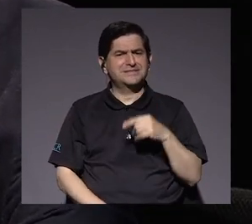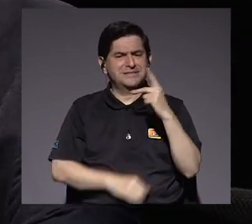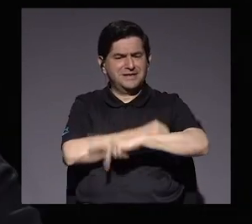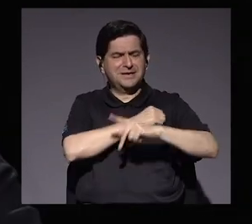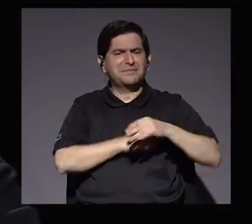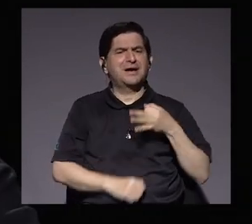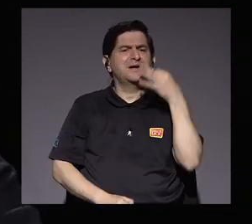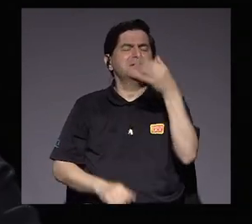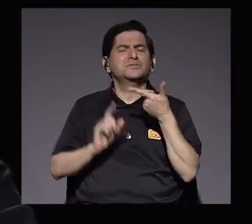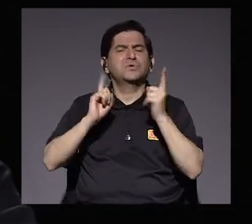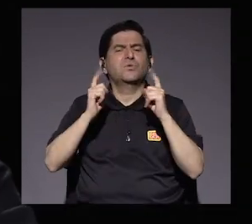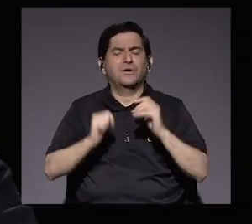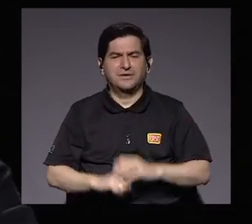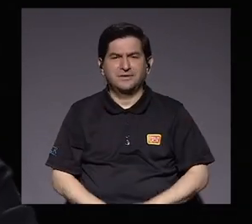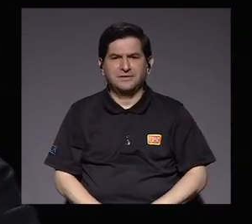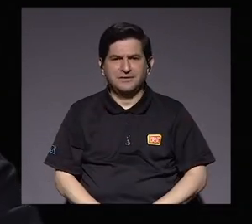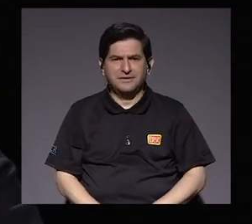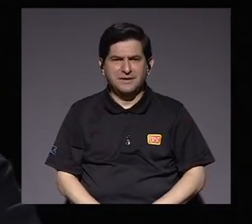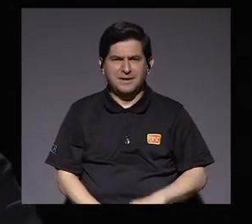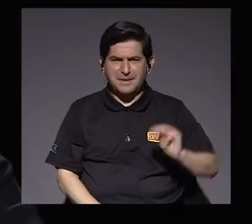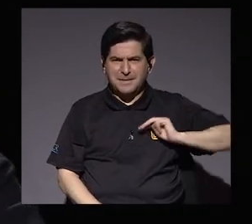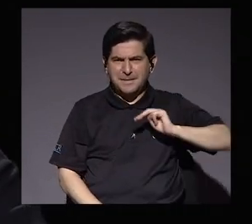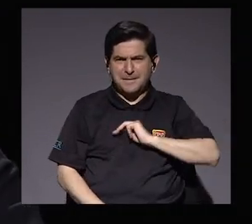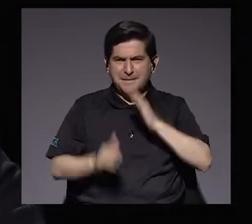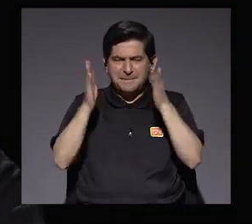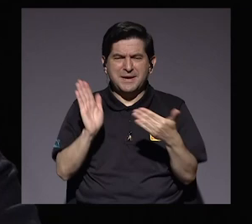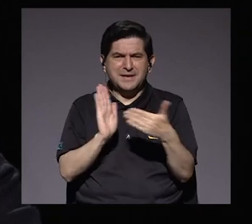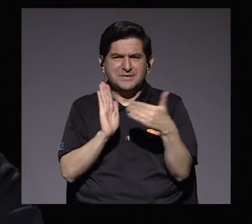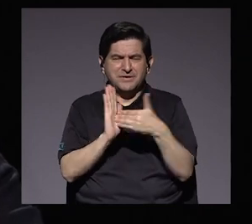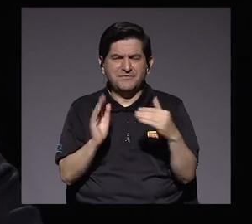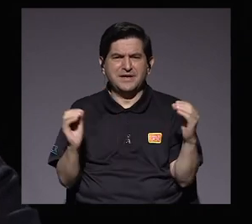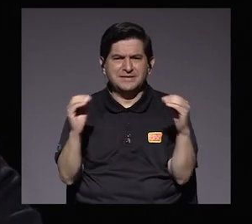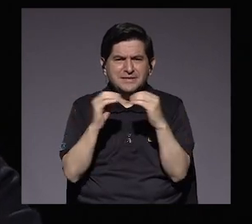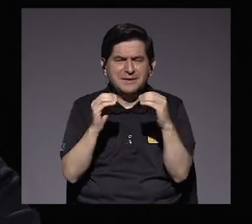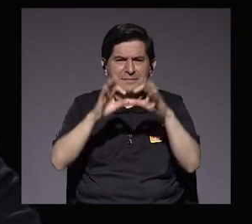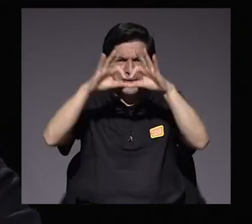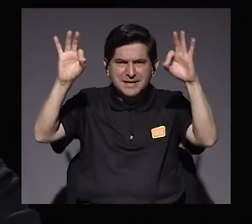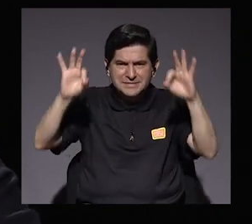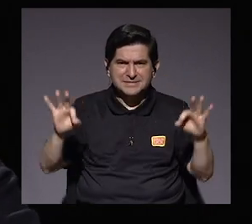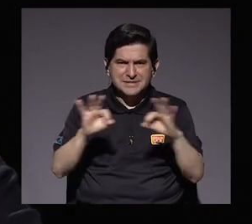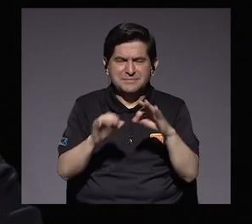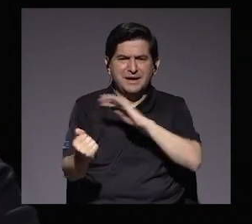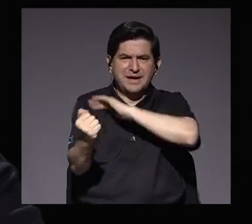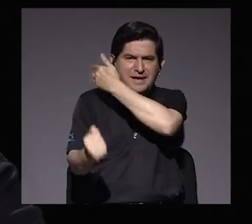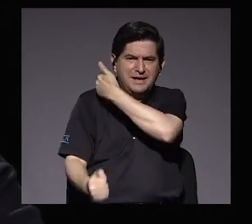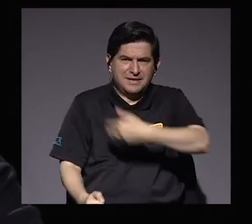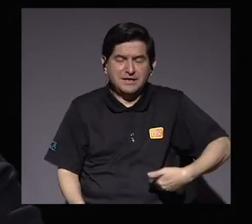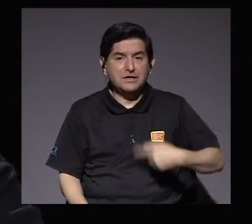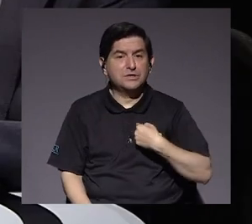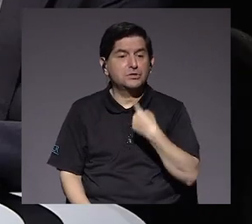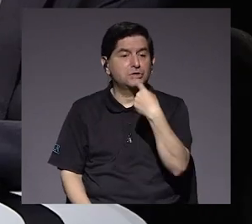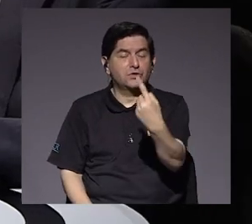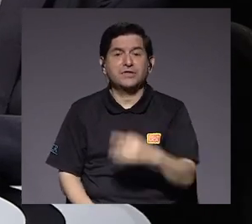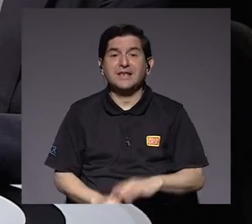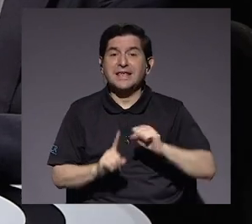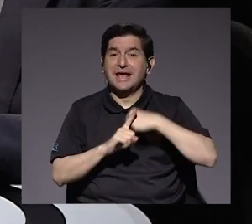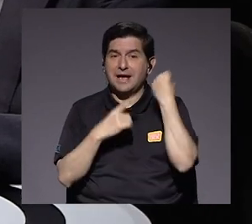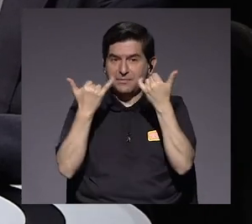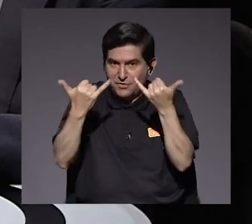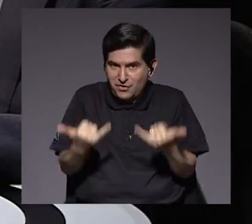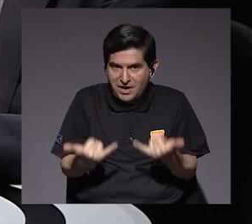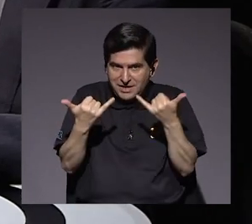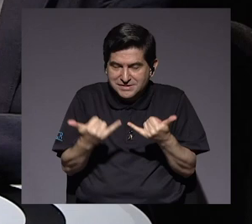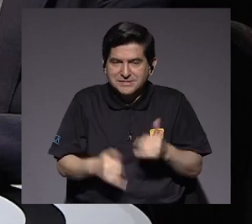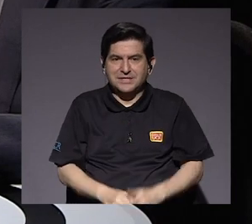para dónde va el país. En estas últimas salidas, ¿cuál es el ministro que afecta más la imagen del Ejecutivo? Yo te diría que por la